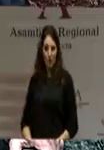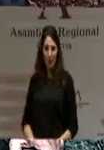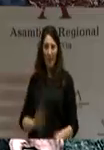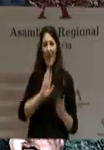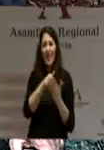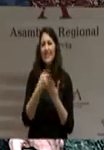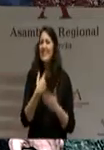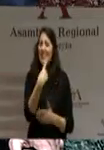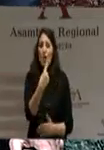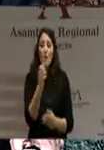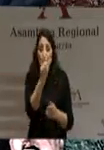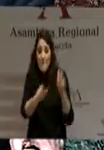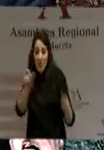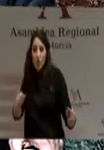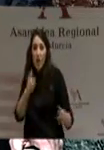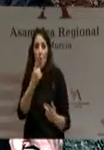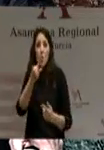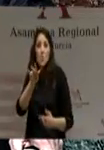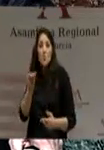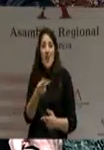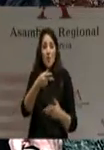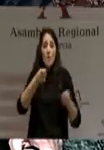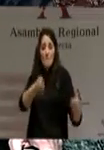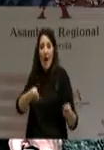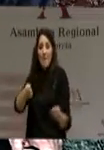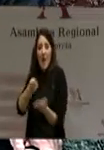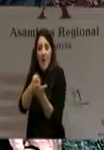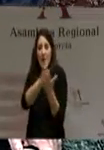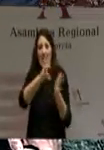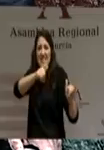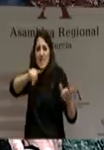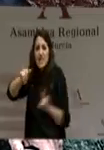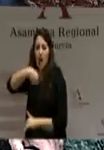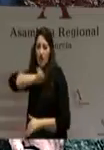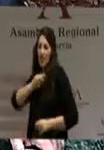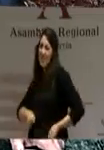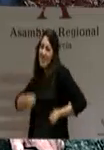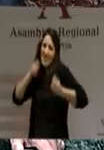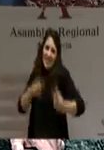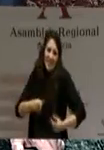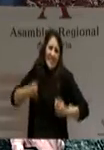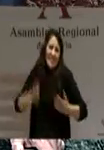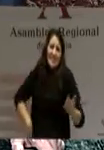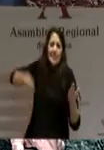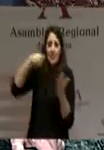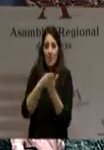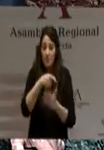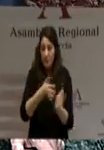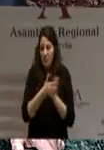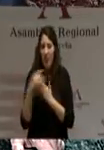costar ni un euro a la ciudadanía y nos está costando un riñón. Esta es la herencia de Valcárcel, una auténtica ruina